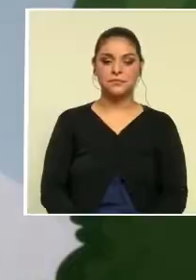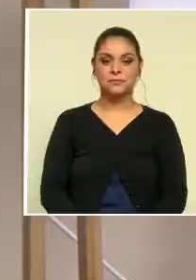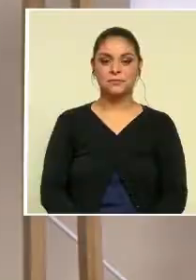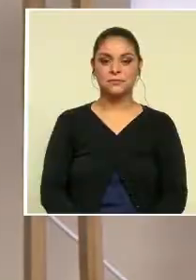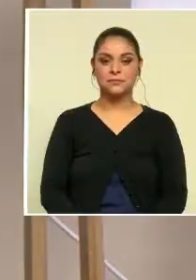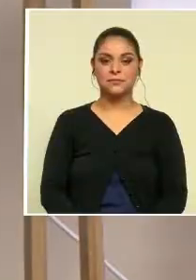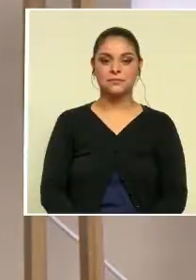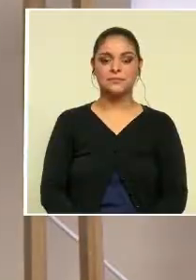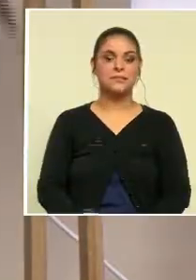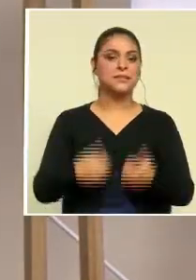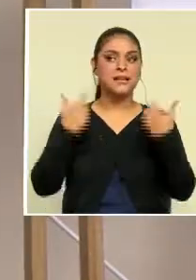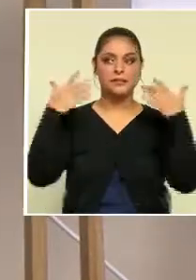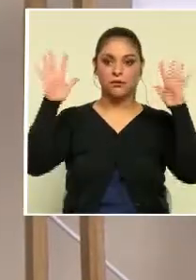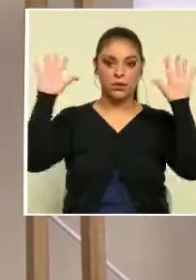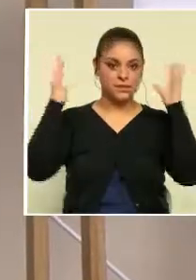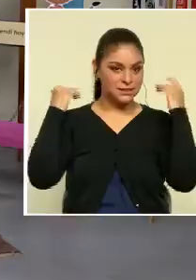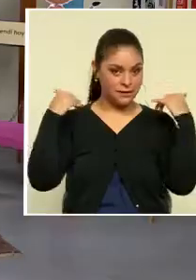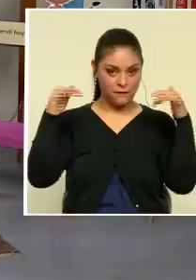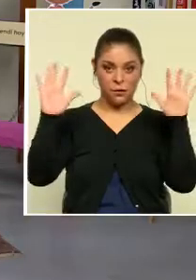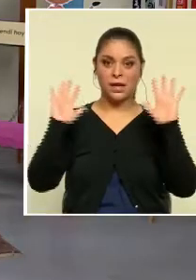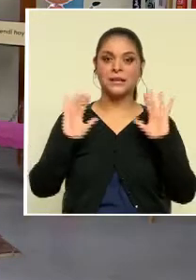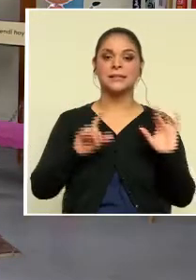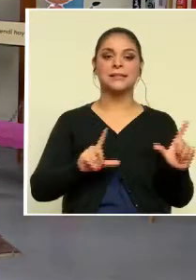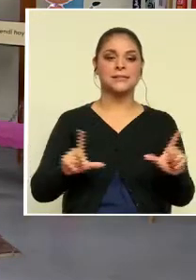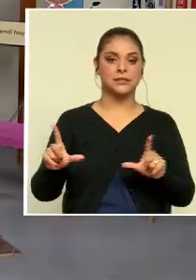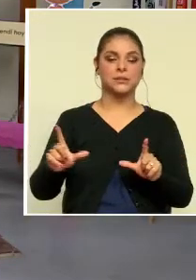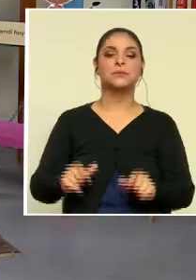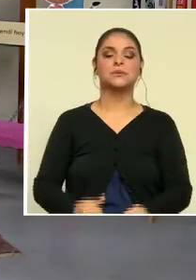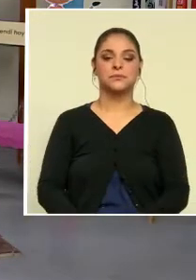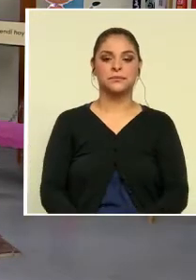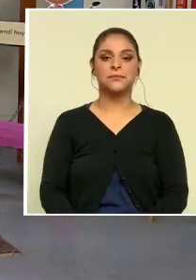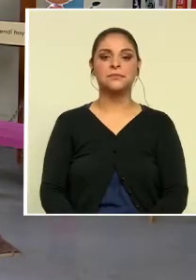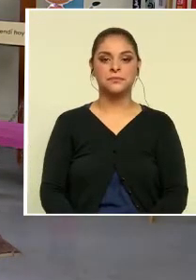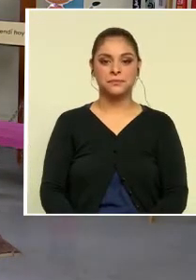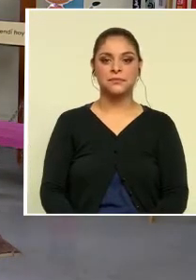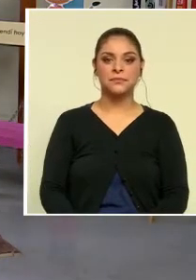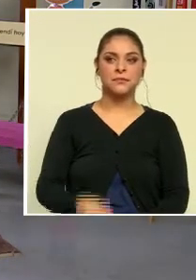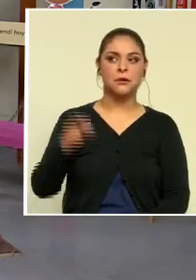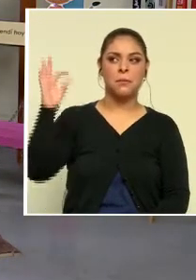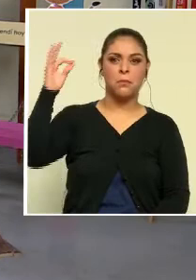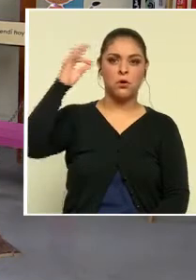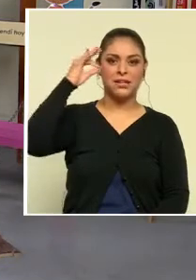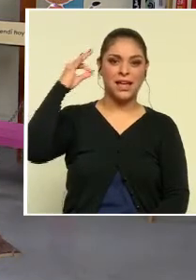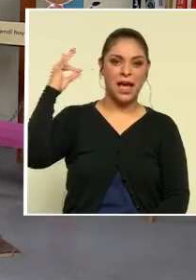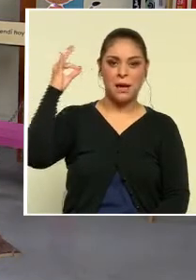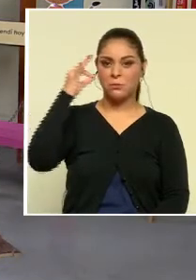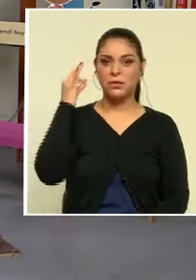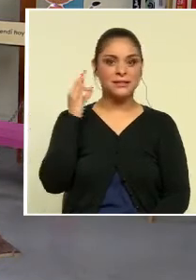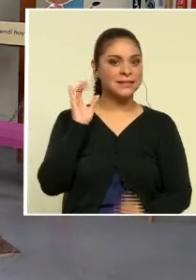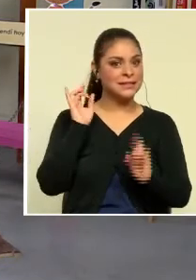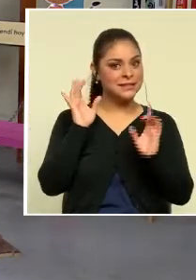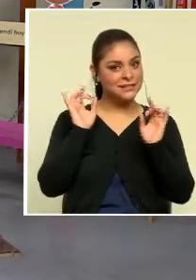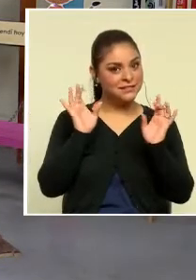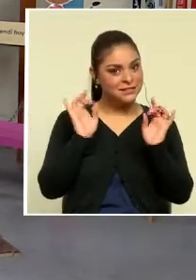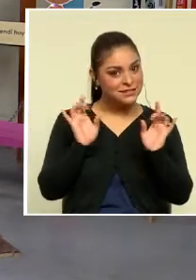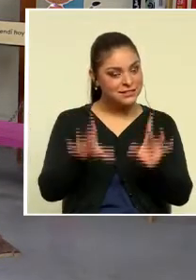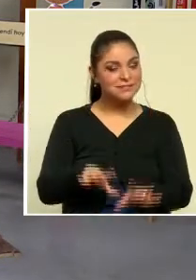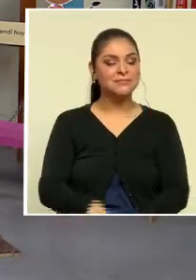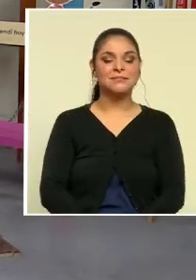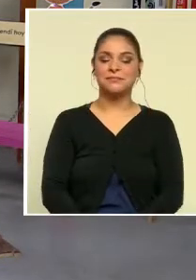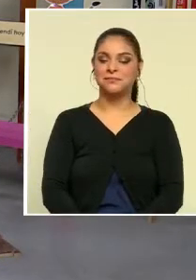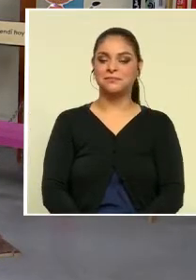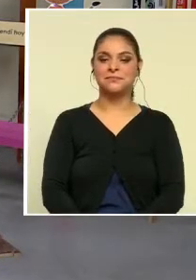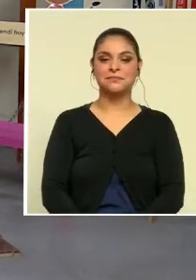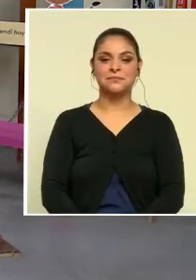ya se puede aceptar que traviesa dispensa es una música muy traviesa